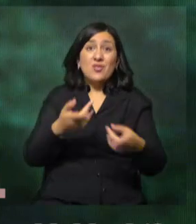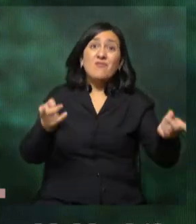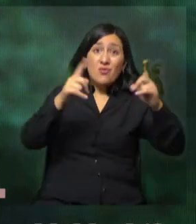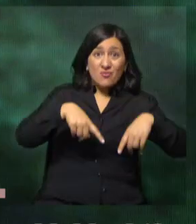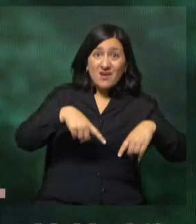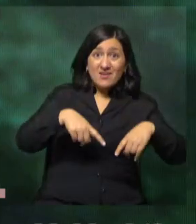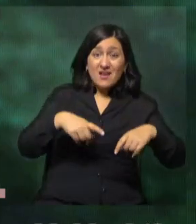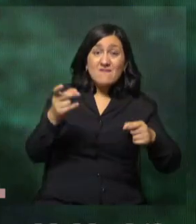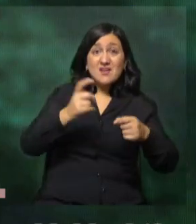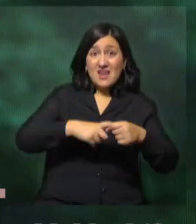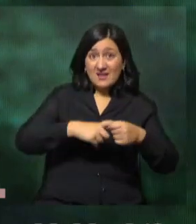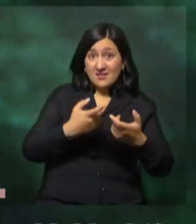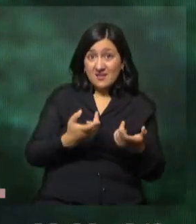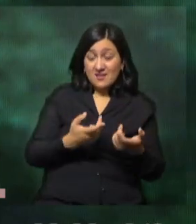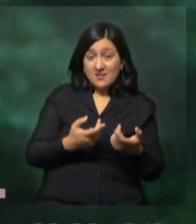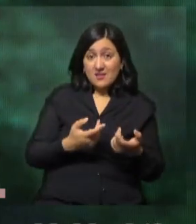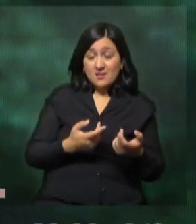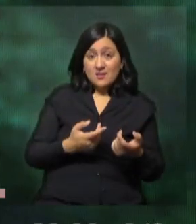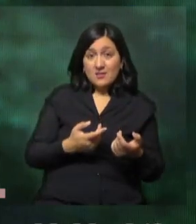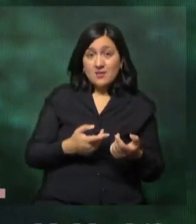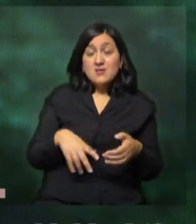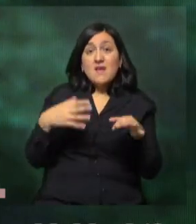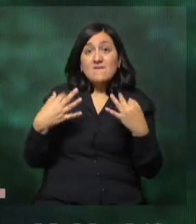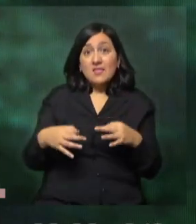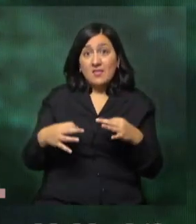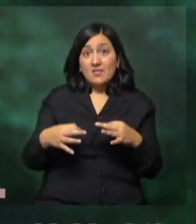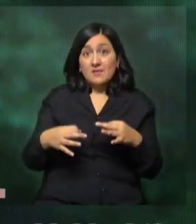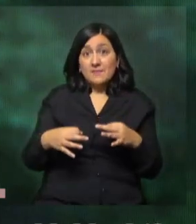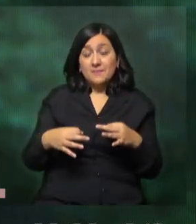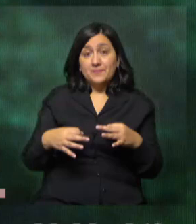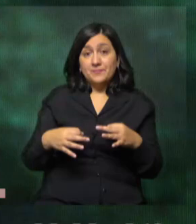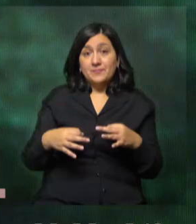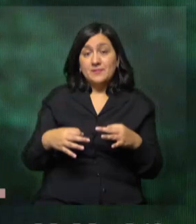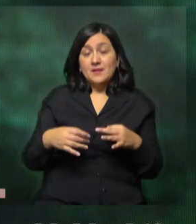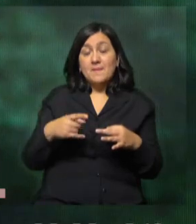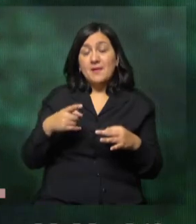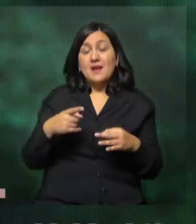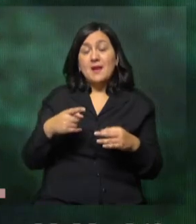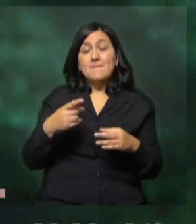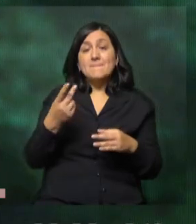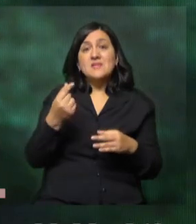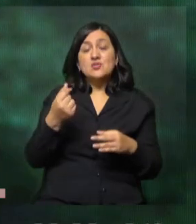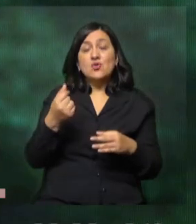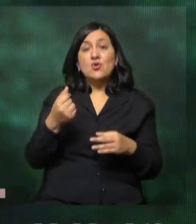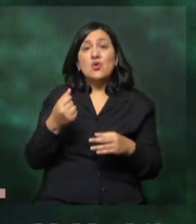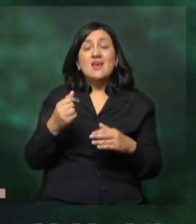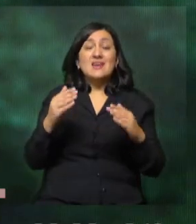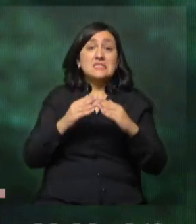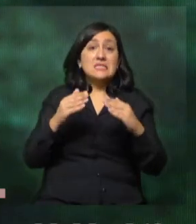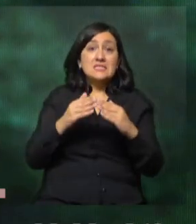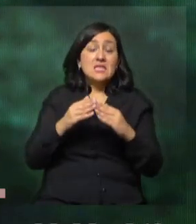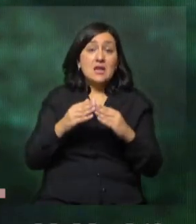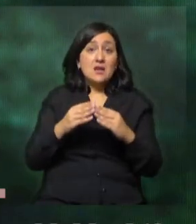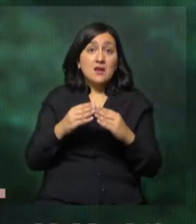volver a afiliarte a esta tarifa. ¿Tá? Y lo que sí es verdad es que para la tarifa residencial simple, que